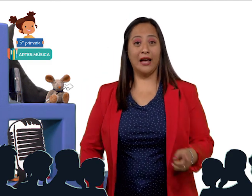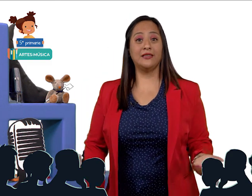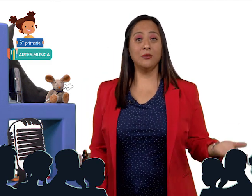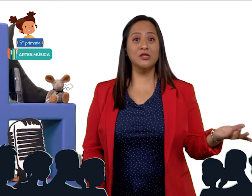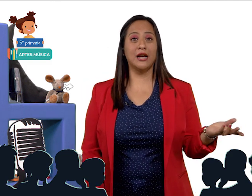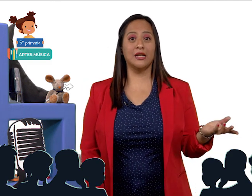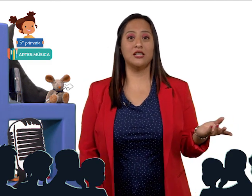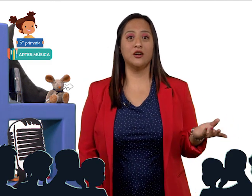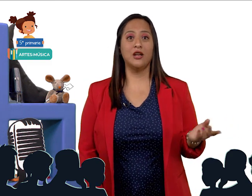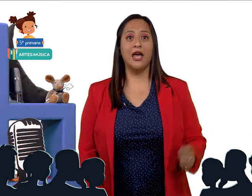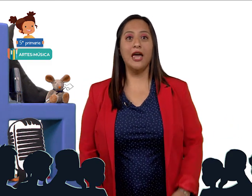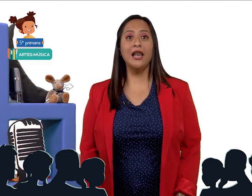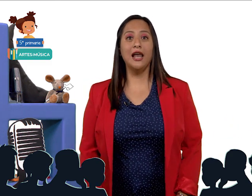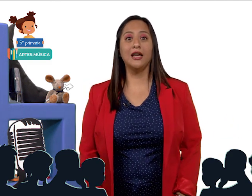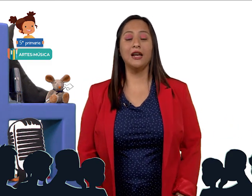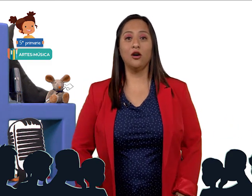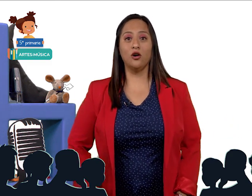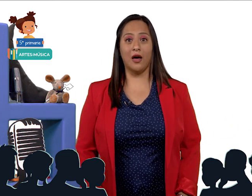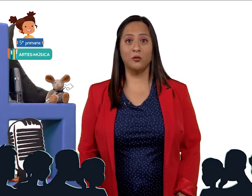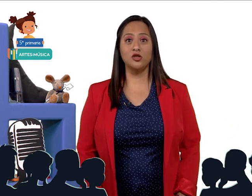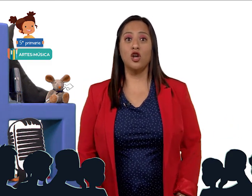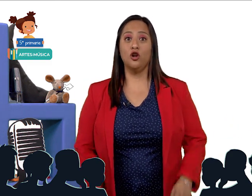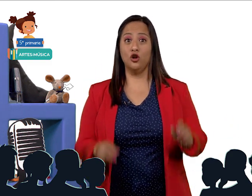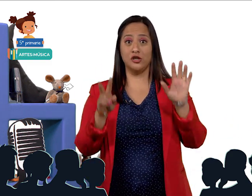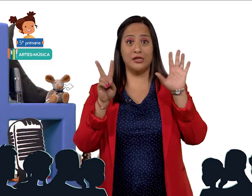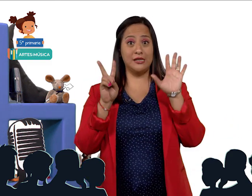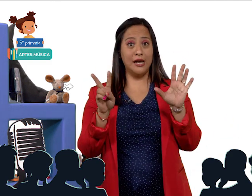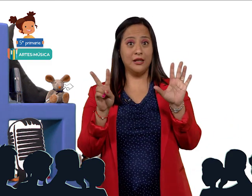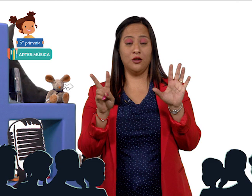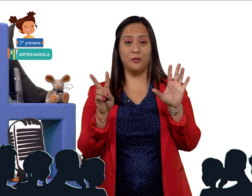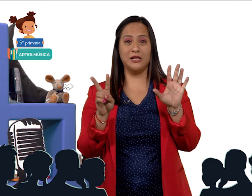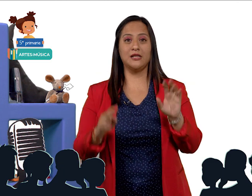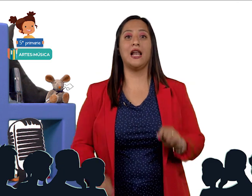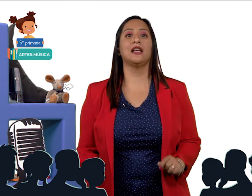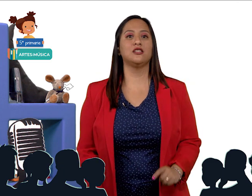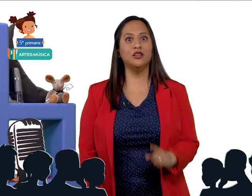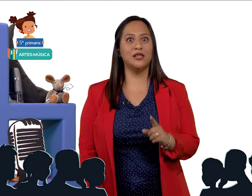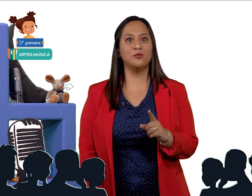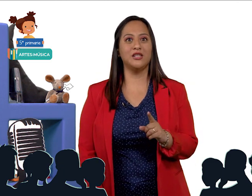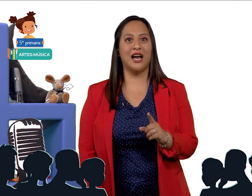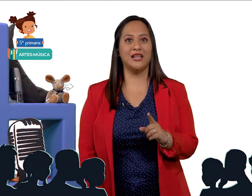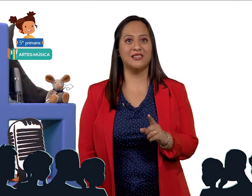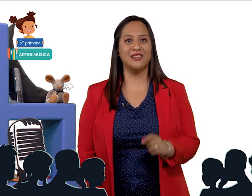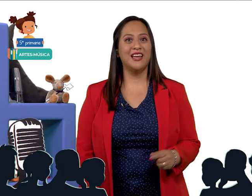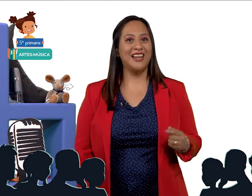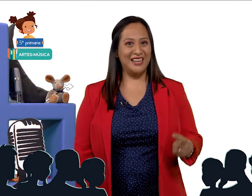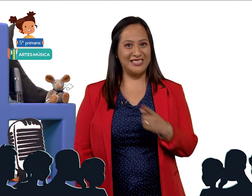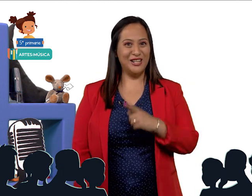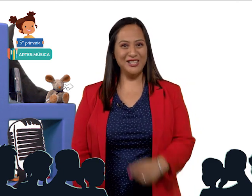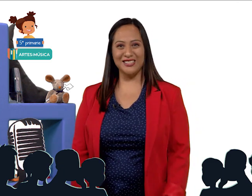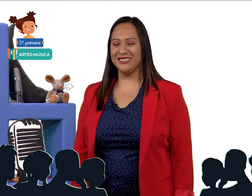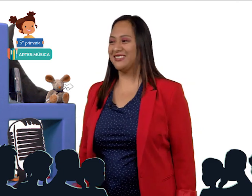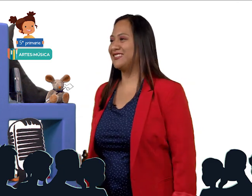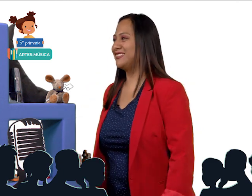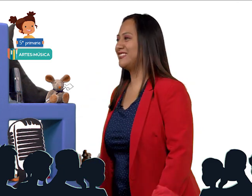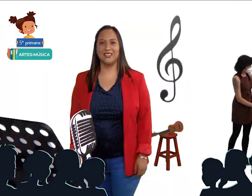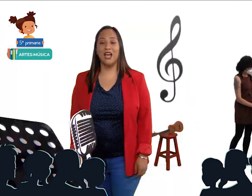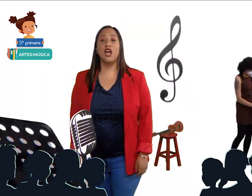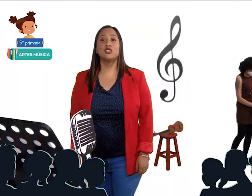Ahora cantemos la canción en la que recordamos los 7 nombres de las notas musicales. ¿Listos?